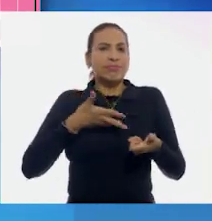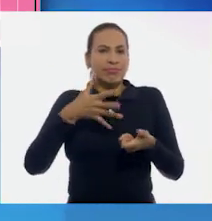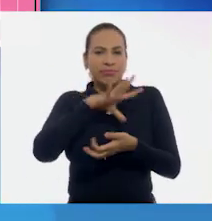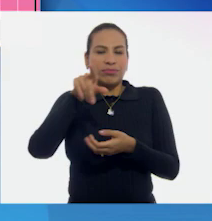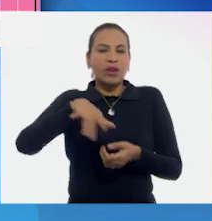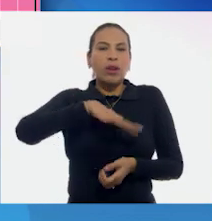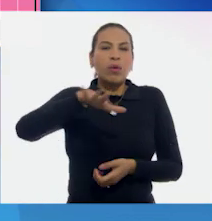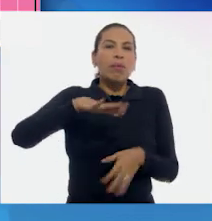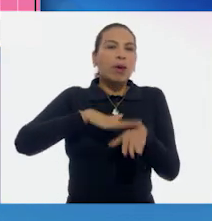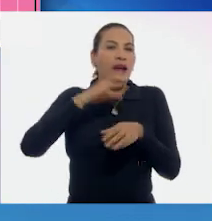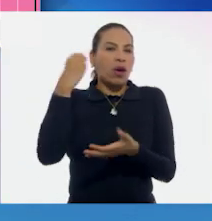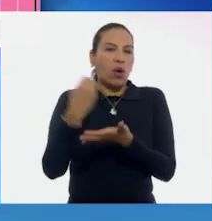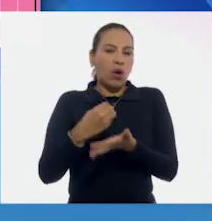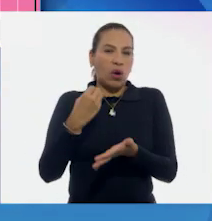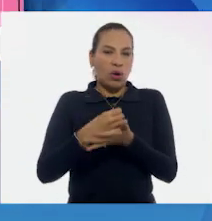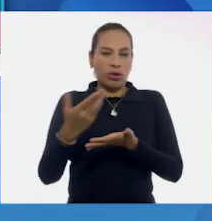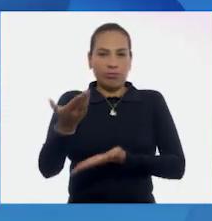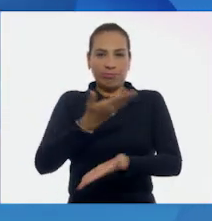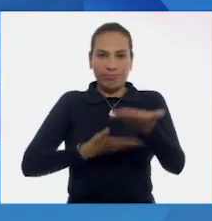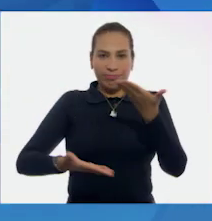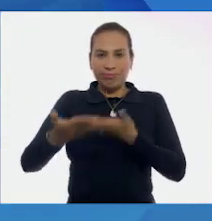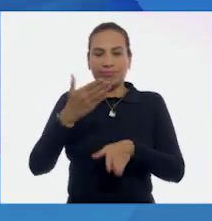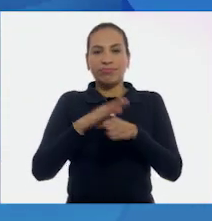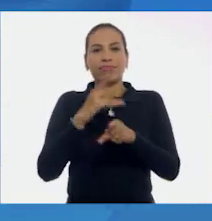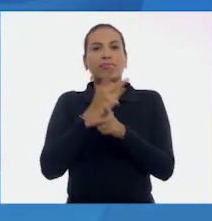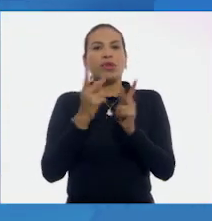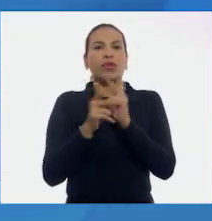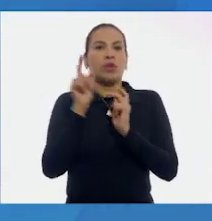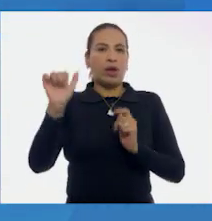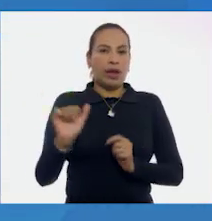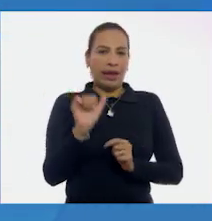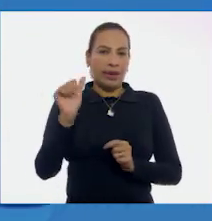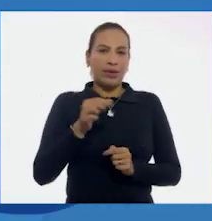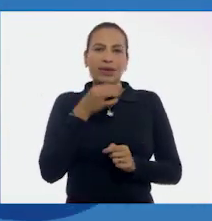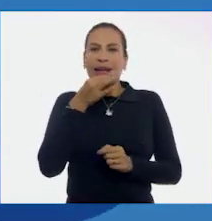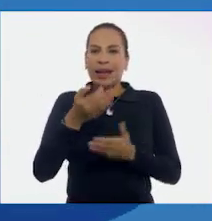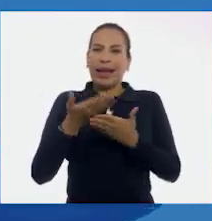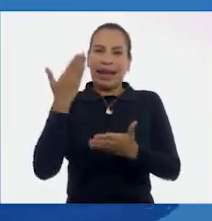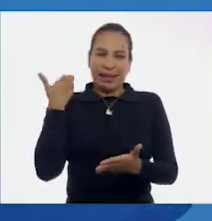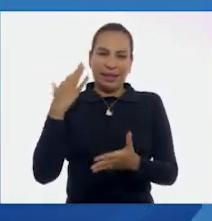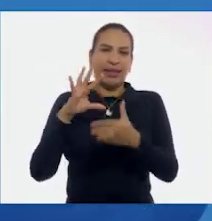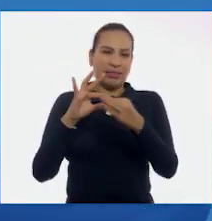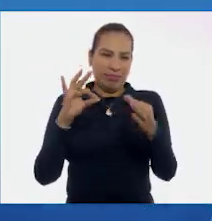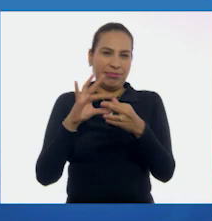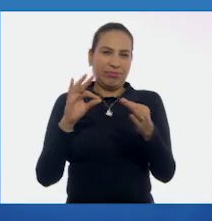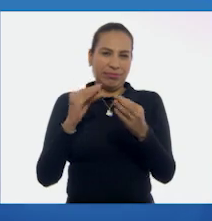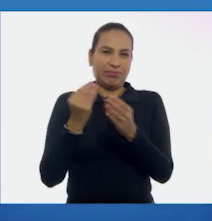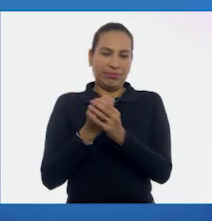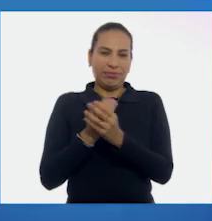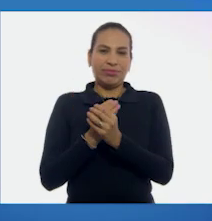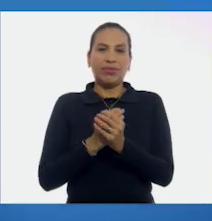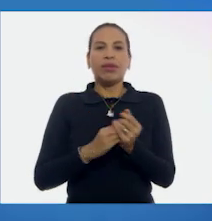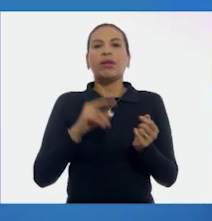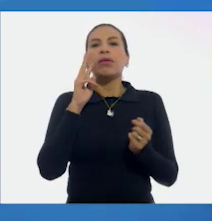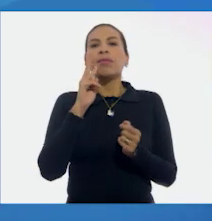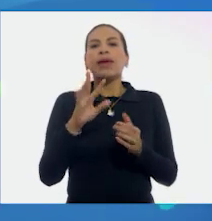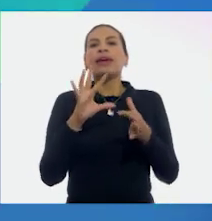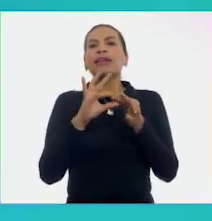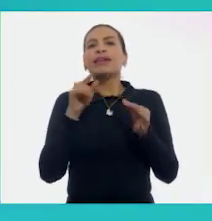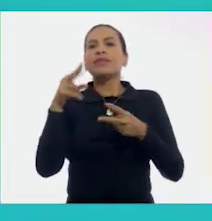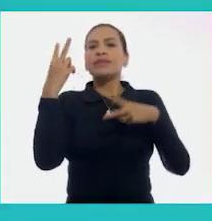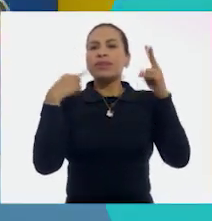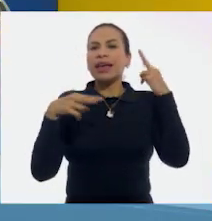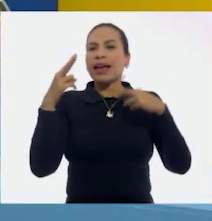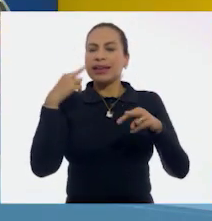oro, ya que este lo intercambiaban por productos asiáticos de los que hablamos en la clase anterior. ¿Me ayudas a leer esta breve semblanza de esos